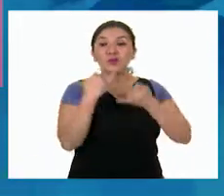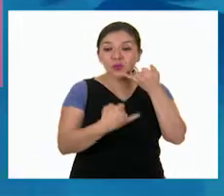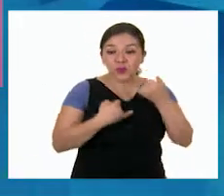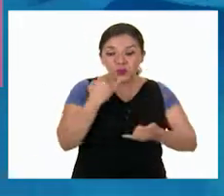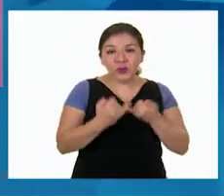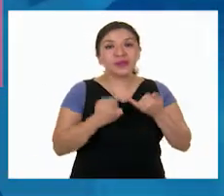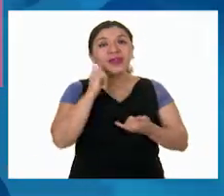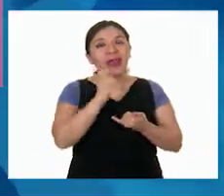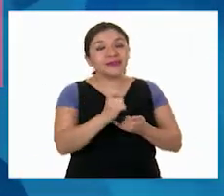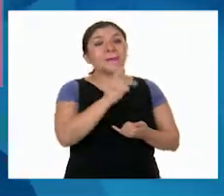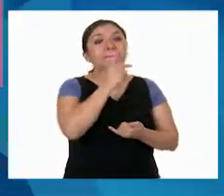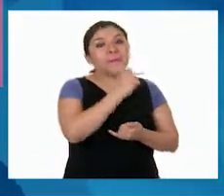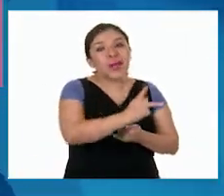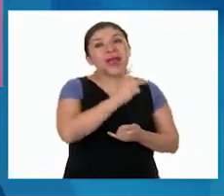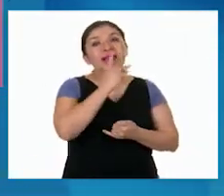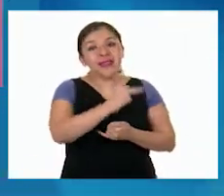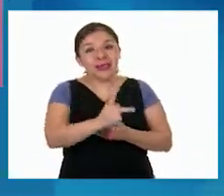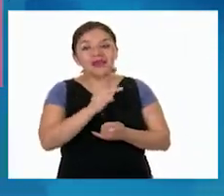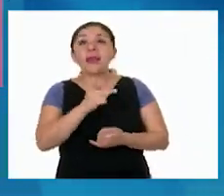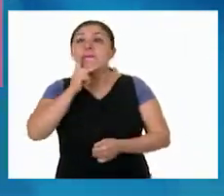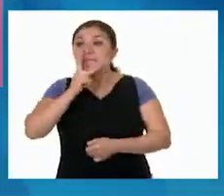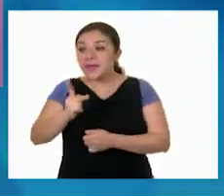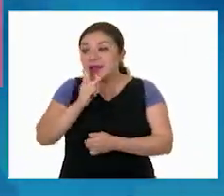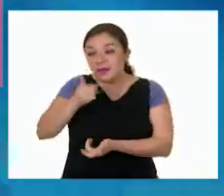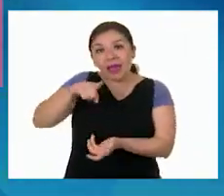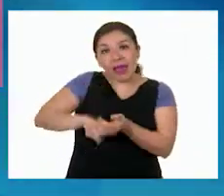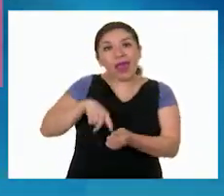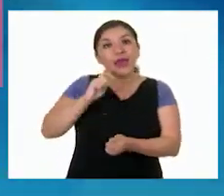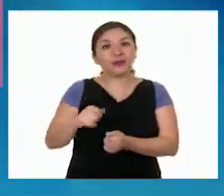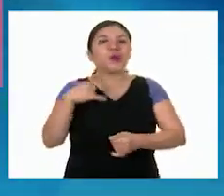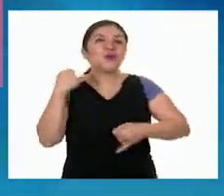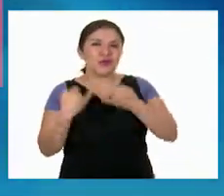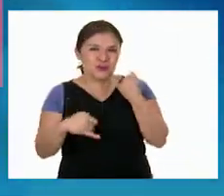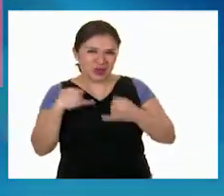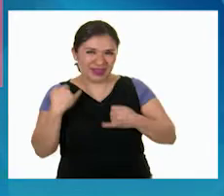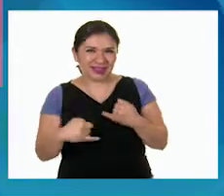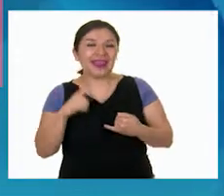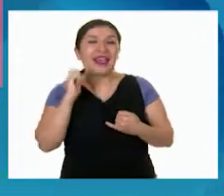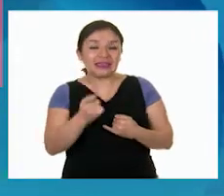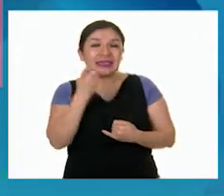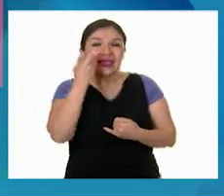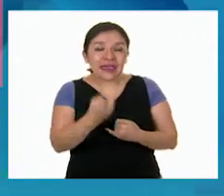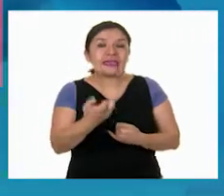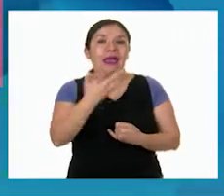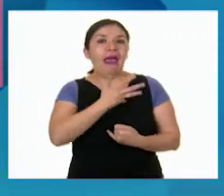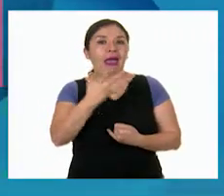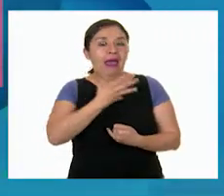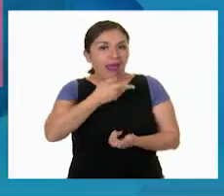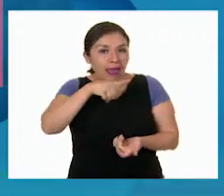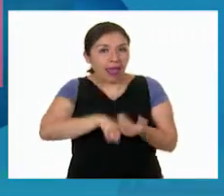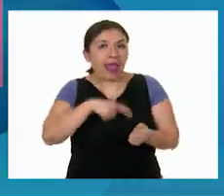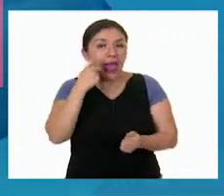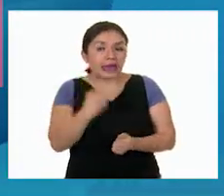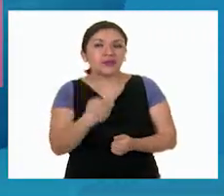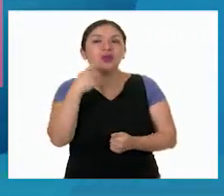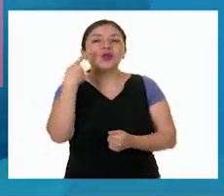Juguetes de palabra, palabras de juguete, eso y más promete.